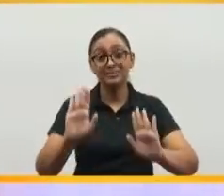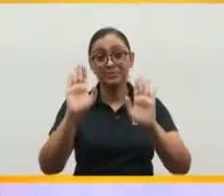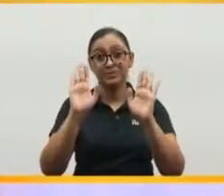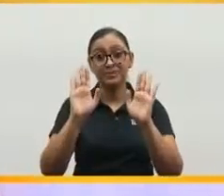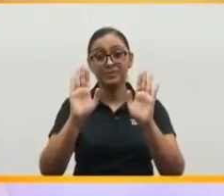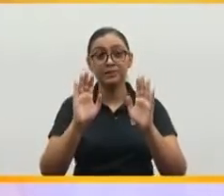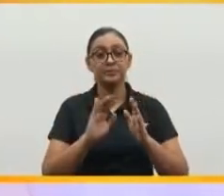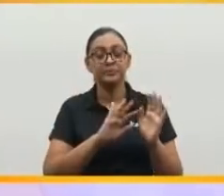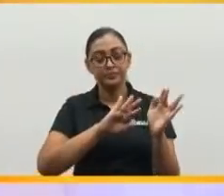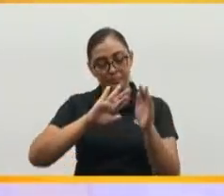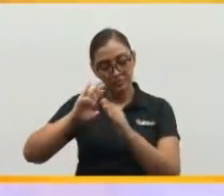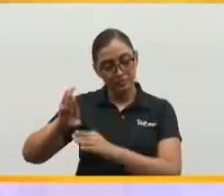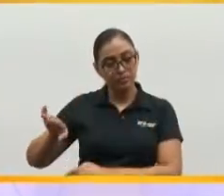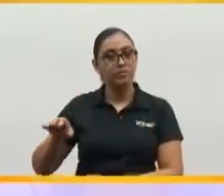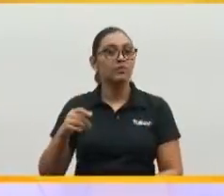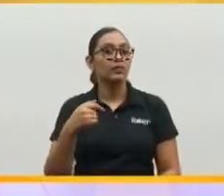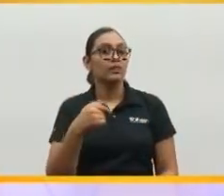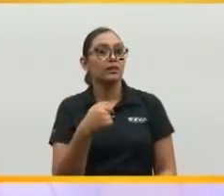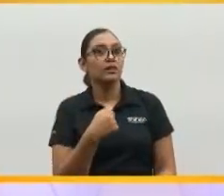Me encontré un muchacho